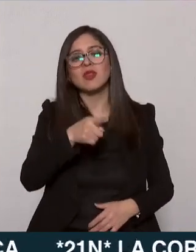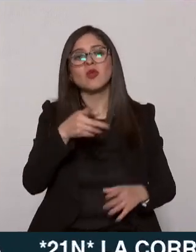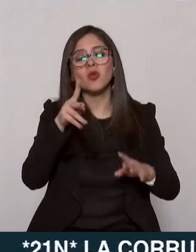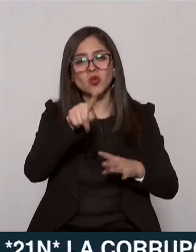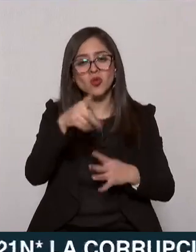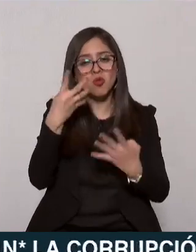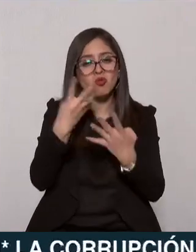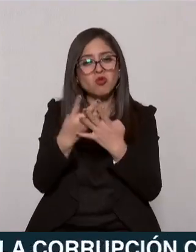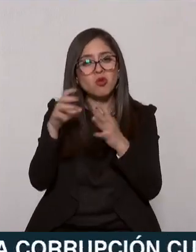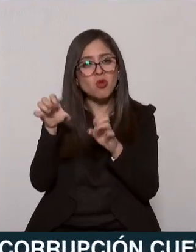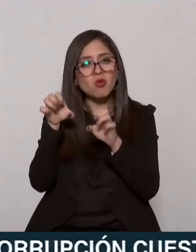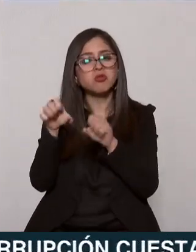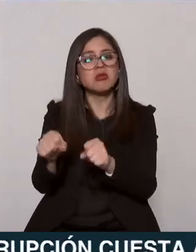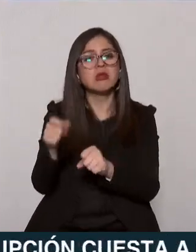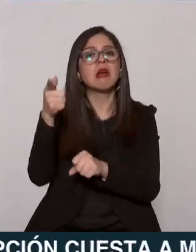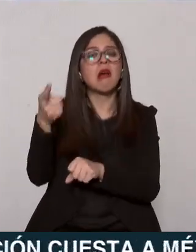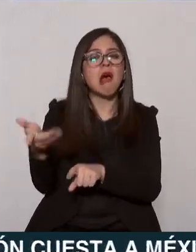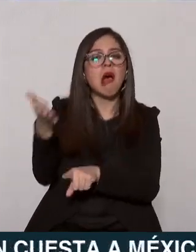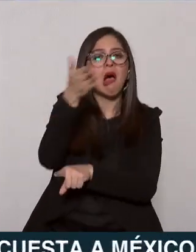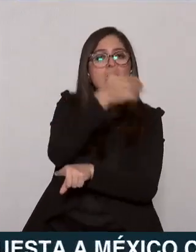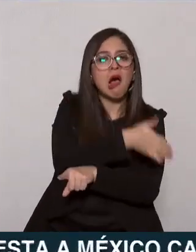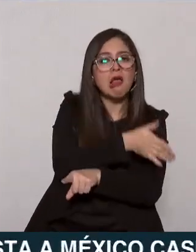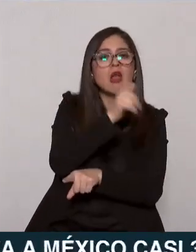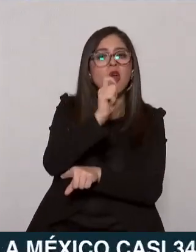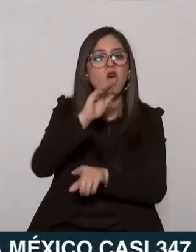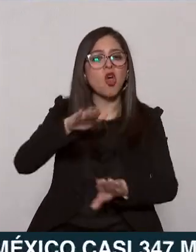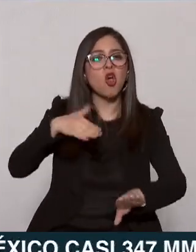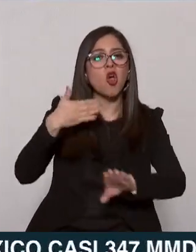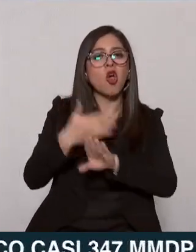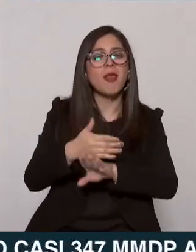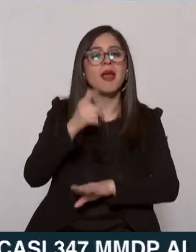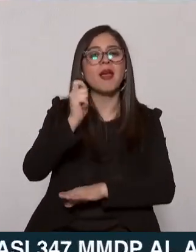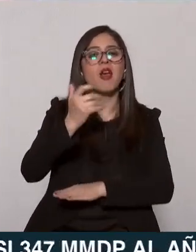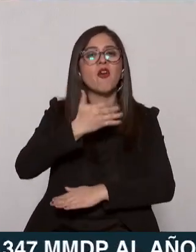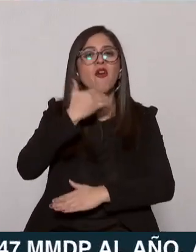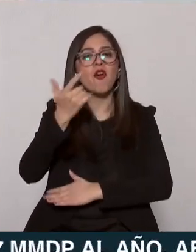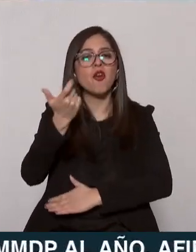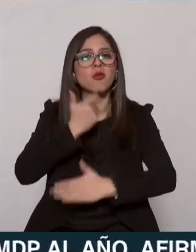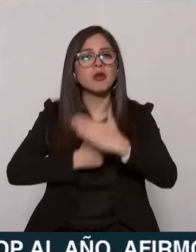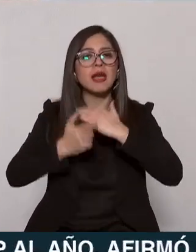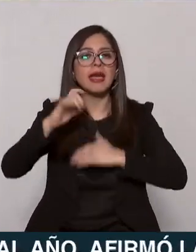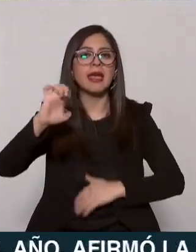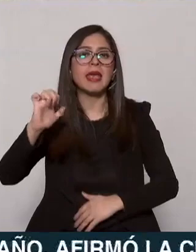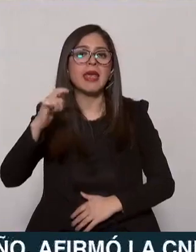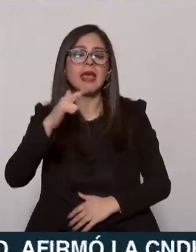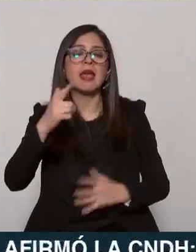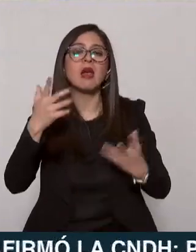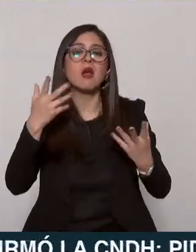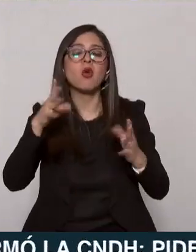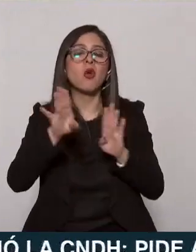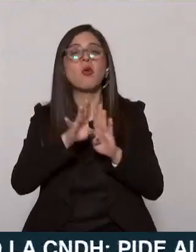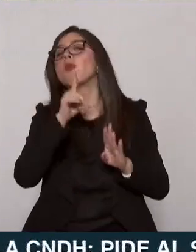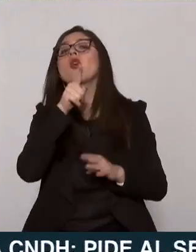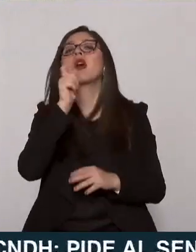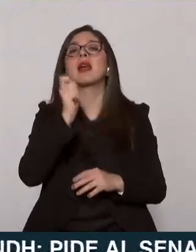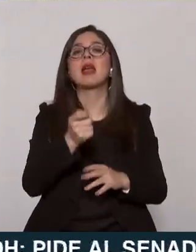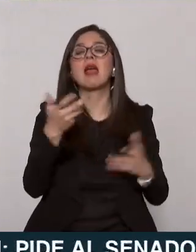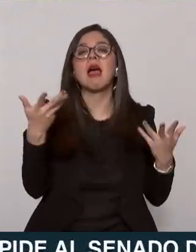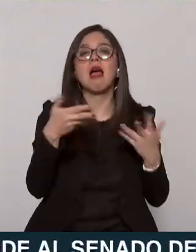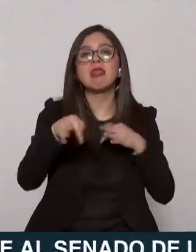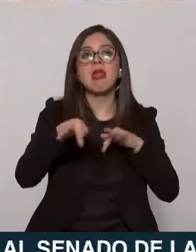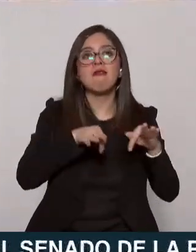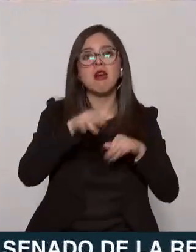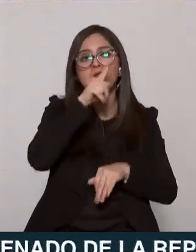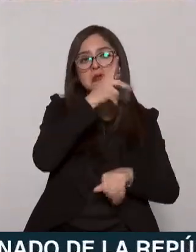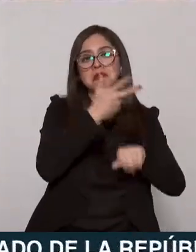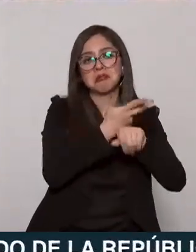un resultado de la lucha en contra de la corrupción por parte del gobierno de los Estados Unidos de América. Maestro Perdomo, pues